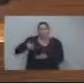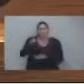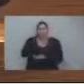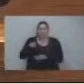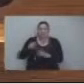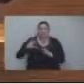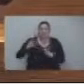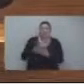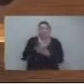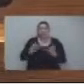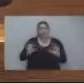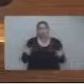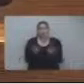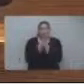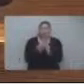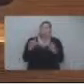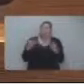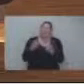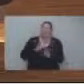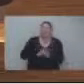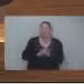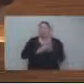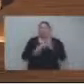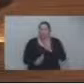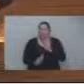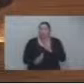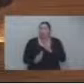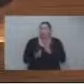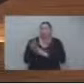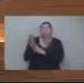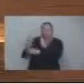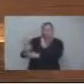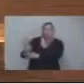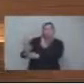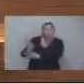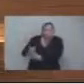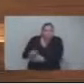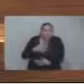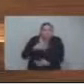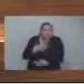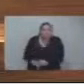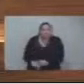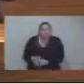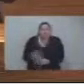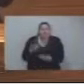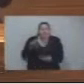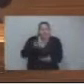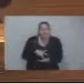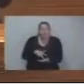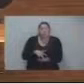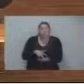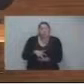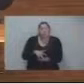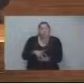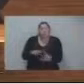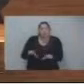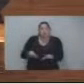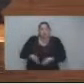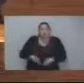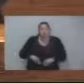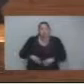que es conveniente modificar? Pues, ¿por qué no? Una vez que ha matizado y acepto, en este caso,